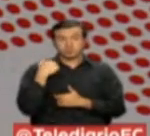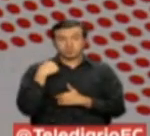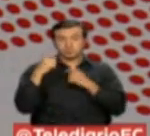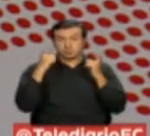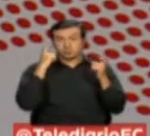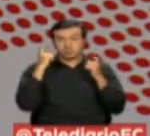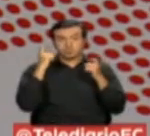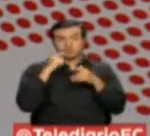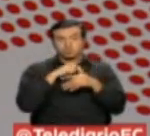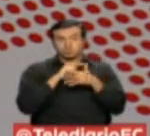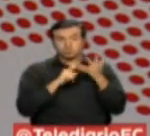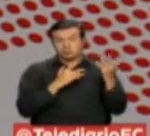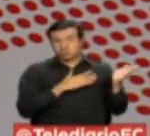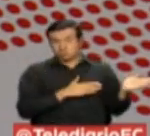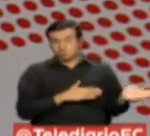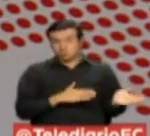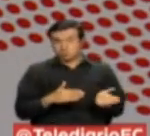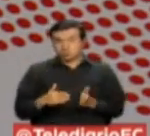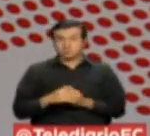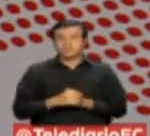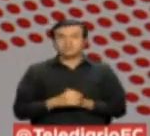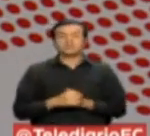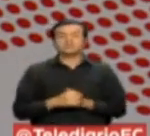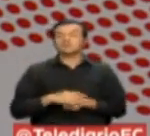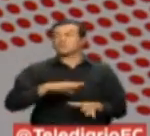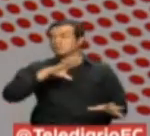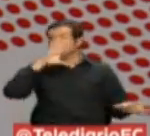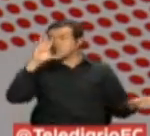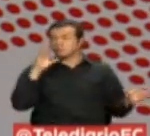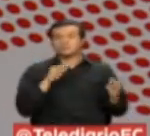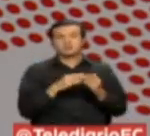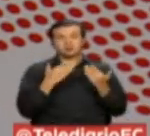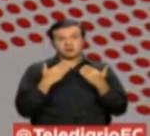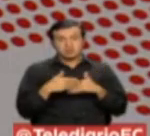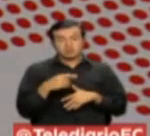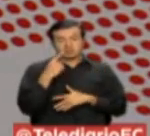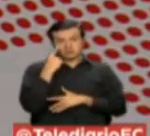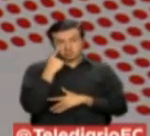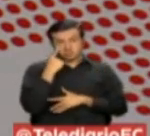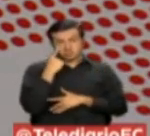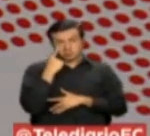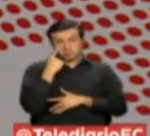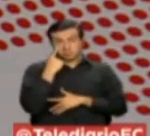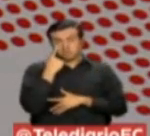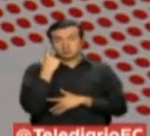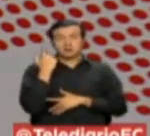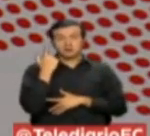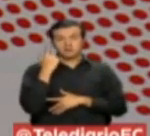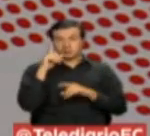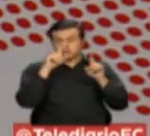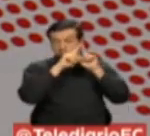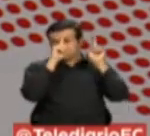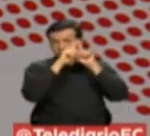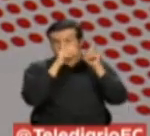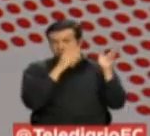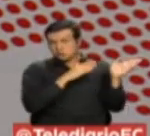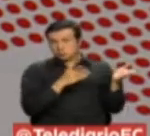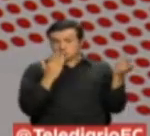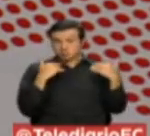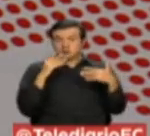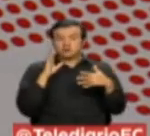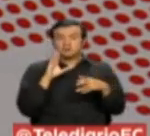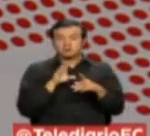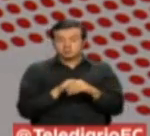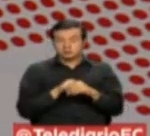control de impuestos, que le ha quitado de alguna manera la vida jurídica a estas compañías que han sido